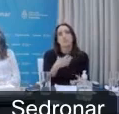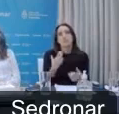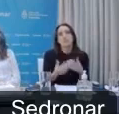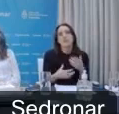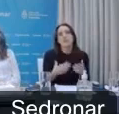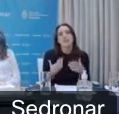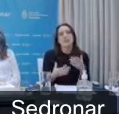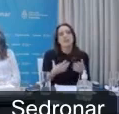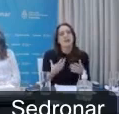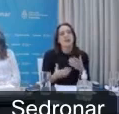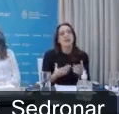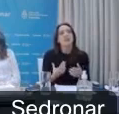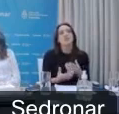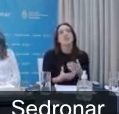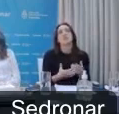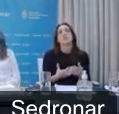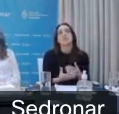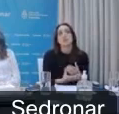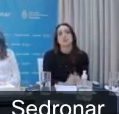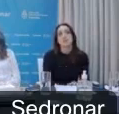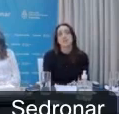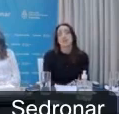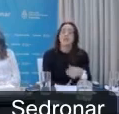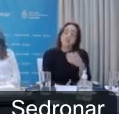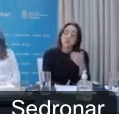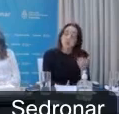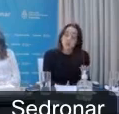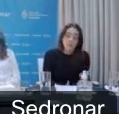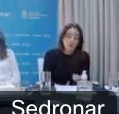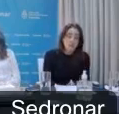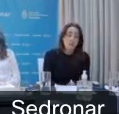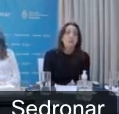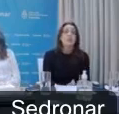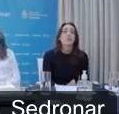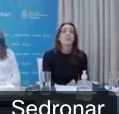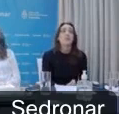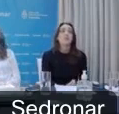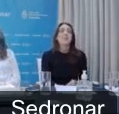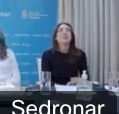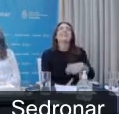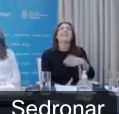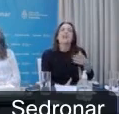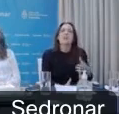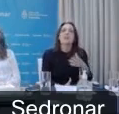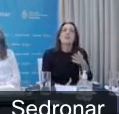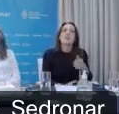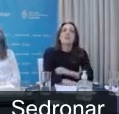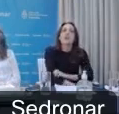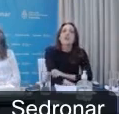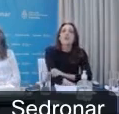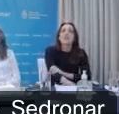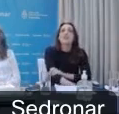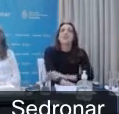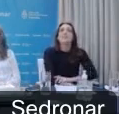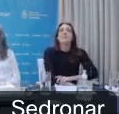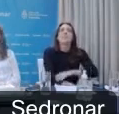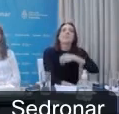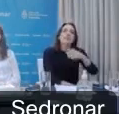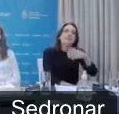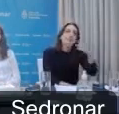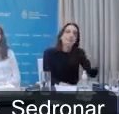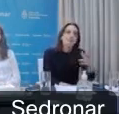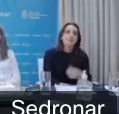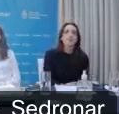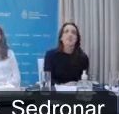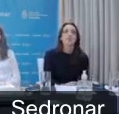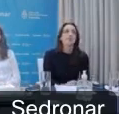a ustedes se les vengan a la cabeza algunas ideas que en general circulan en los medios, ¿no? Pero en general cuando se habla de los jóvenes se pondera